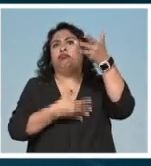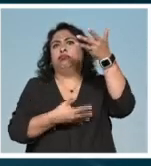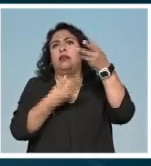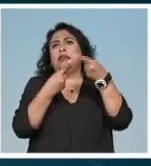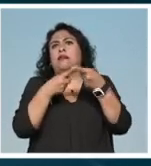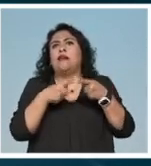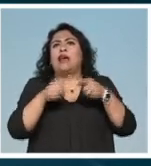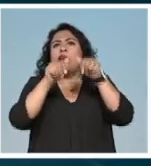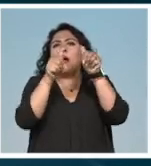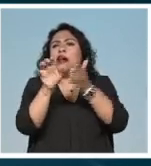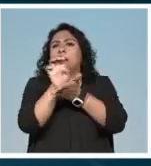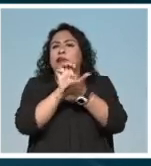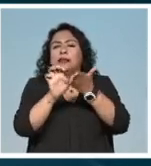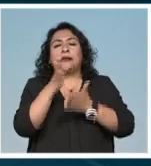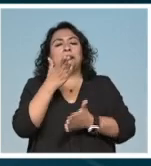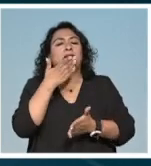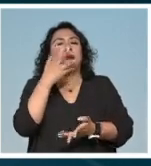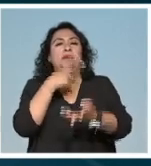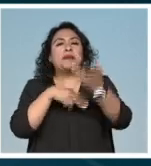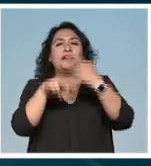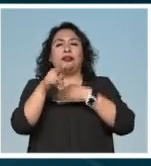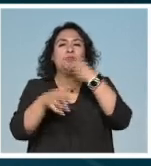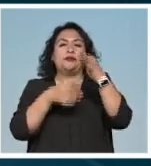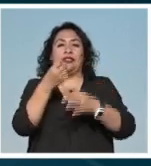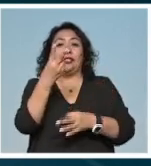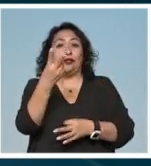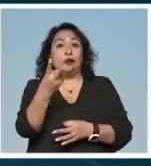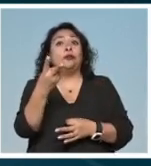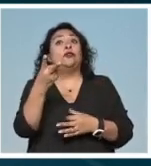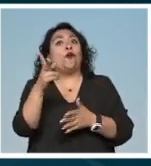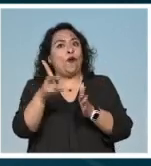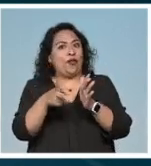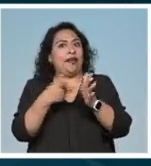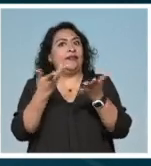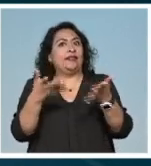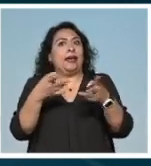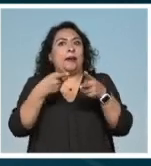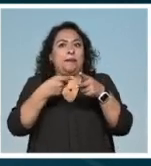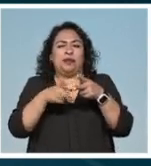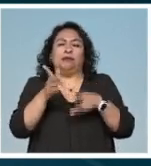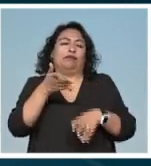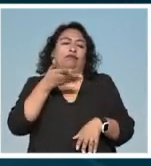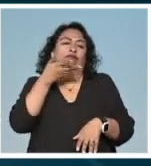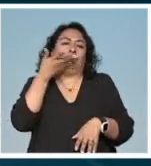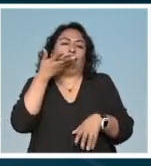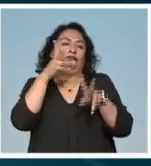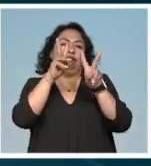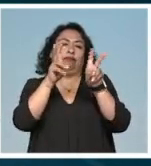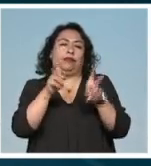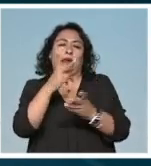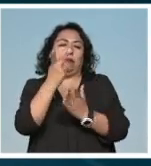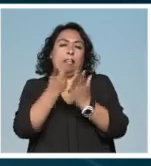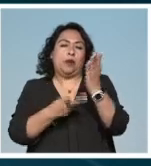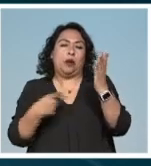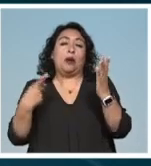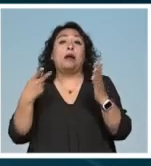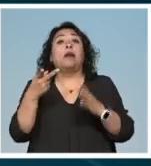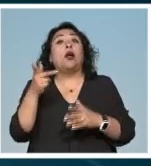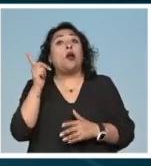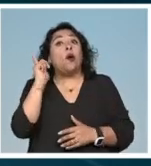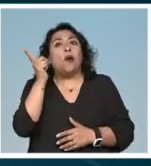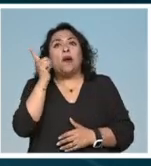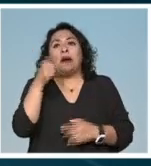de artes escénicas. Bienvenidos a Noticias 22. Retomando ya nuestro habitual contenido de programación, les deseamos